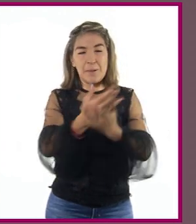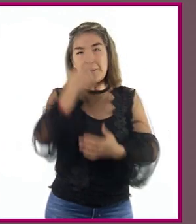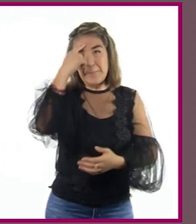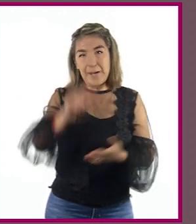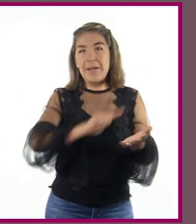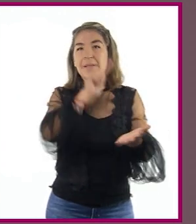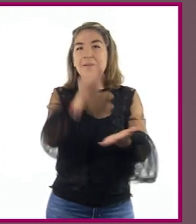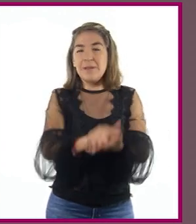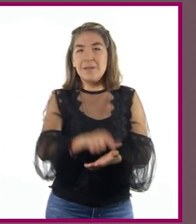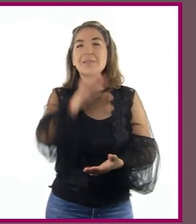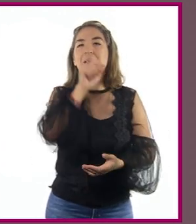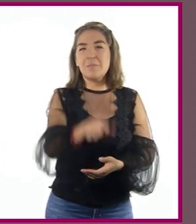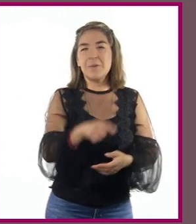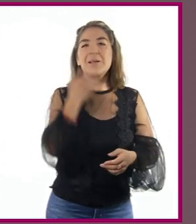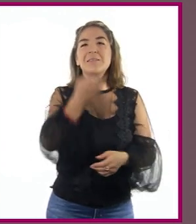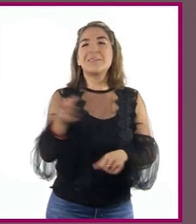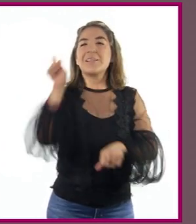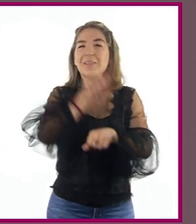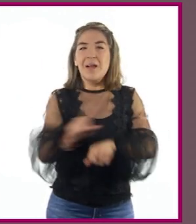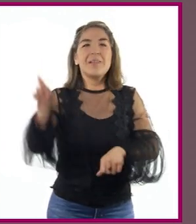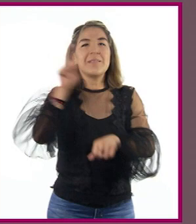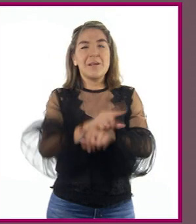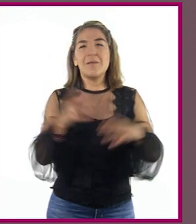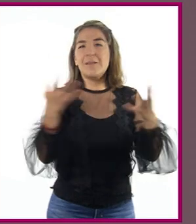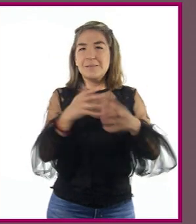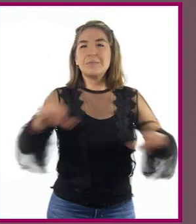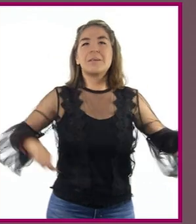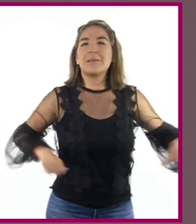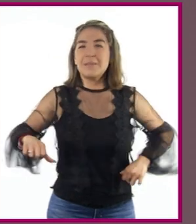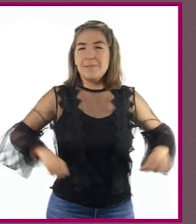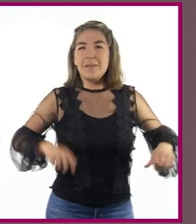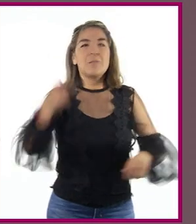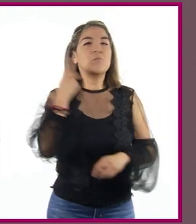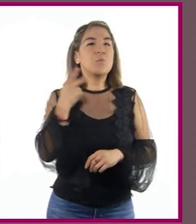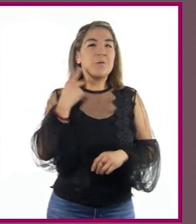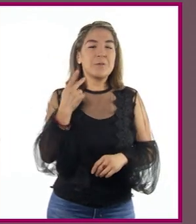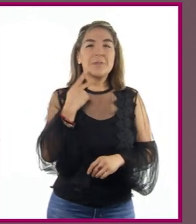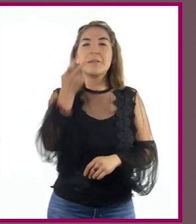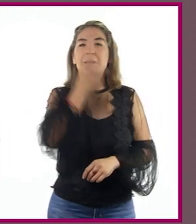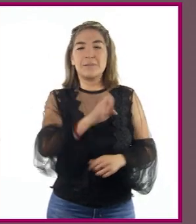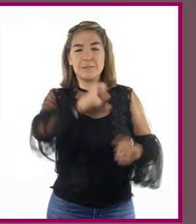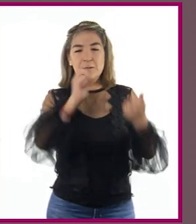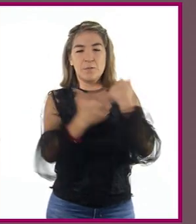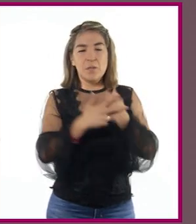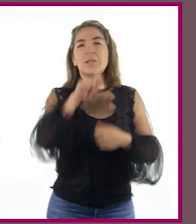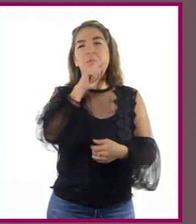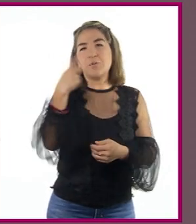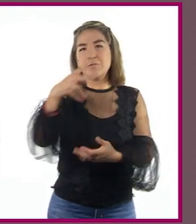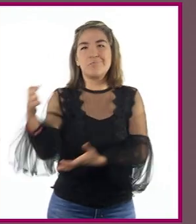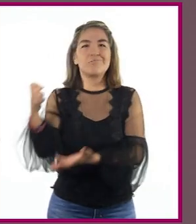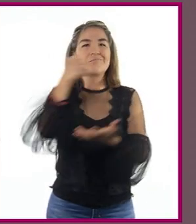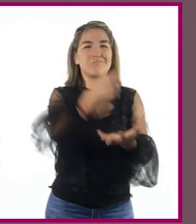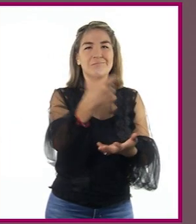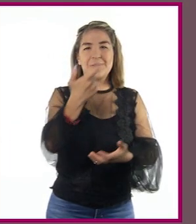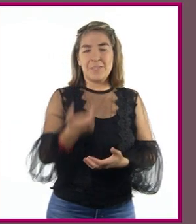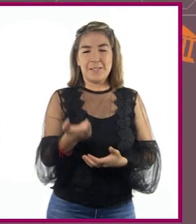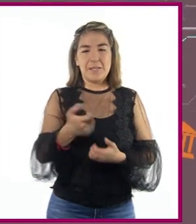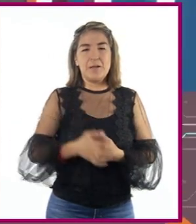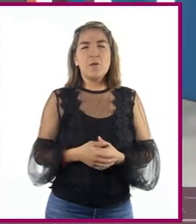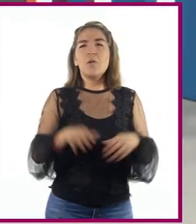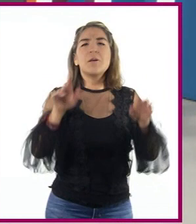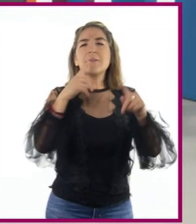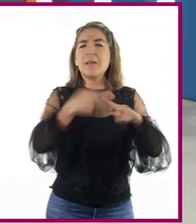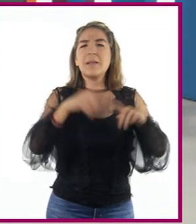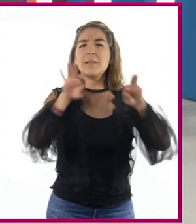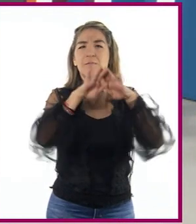y gestiona el día a día de las prácticas políticas europeas y de sus fondos. Está compuesta